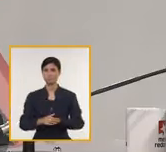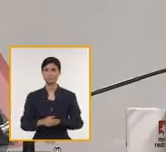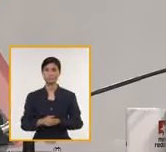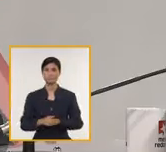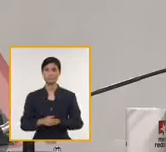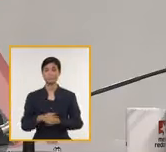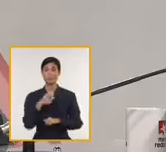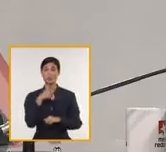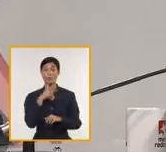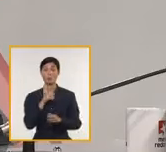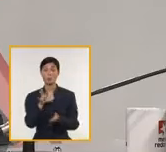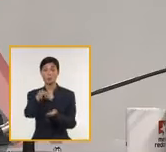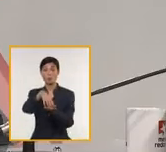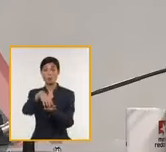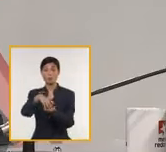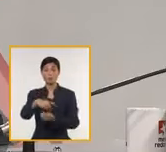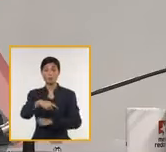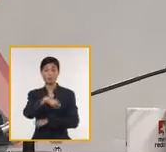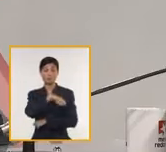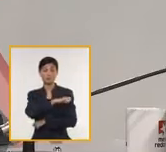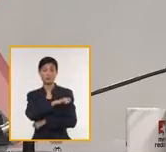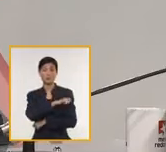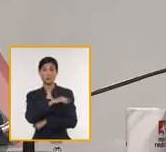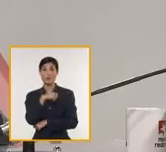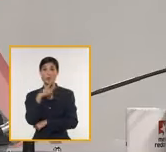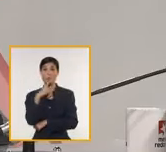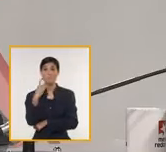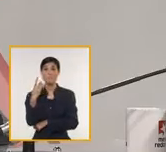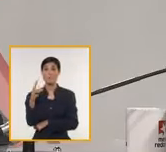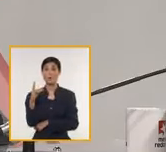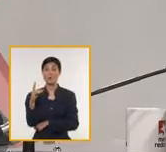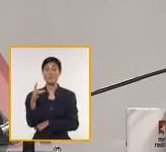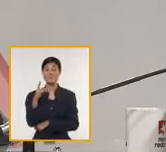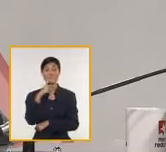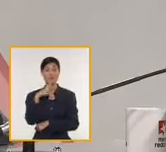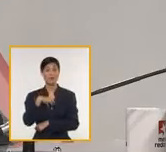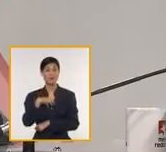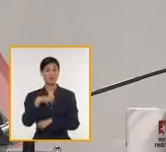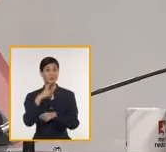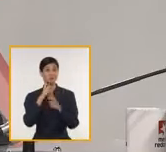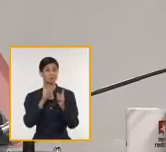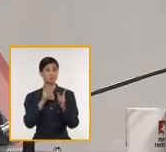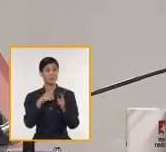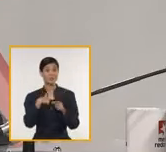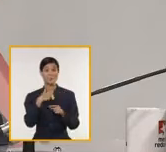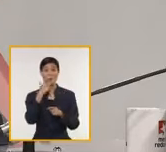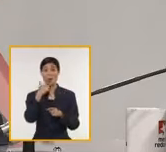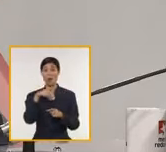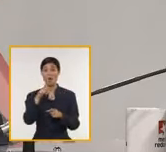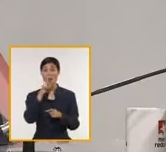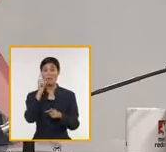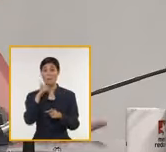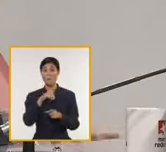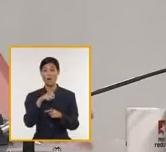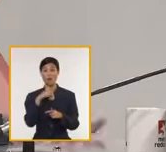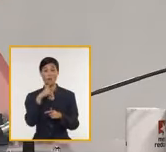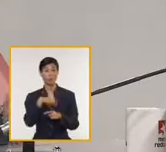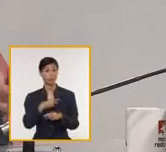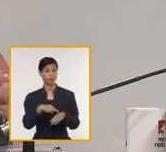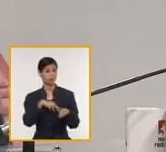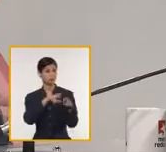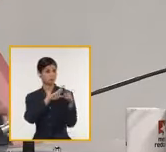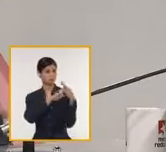la región, porque Bolivia era un país con cierto peso político en estructuras como el ALBA, en la CELAC, una